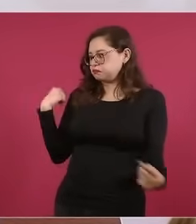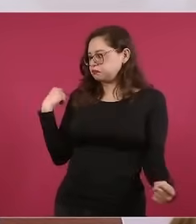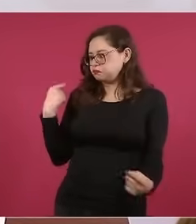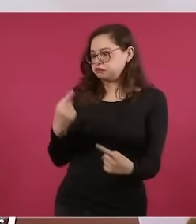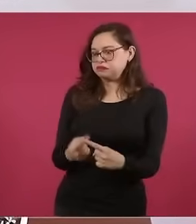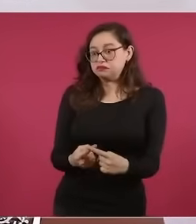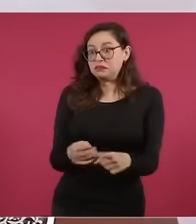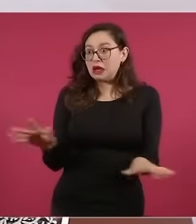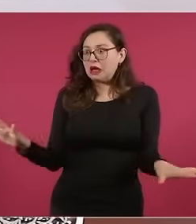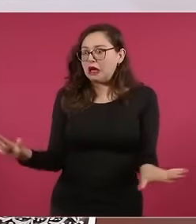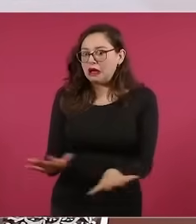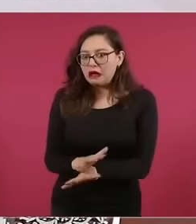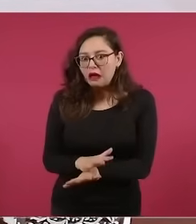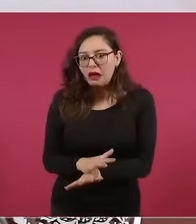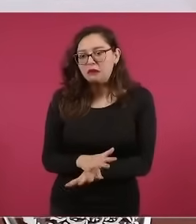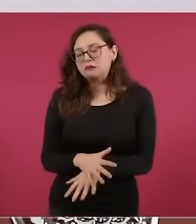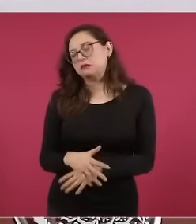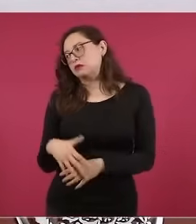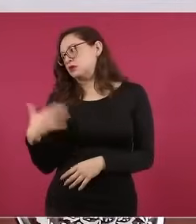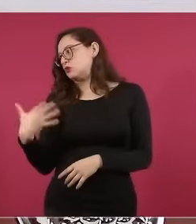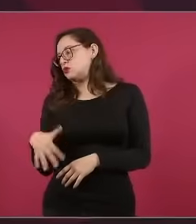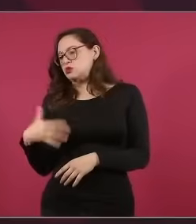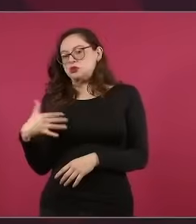potentados y de la delincuencia